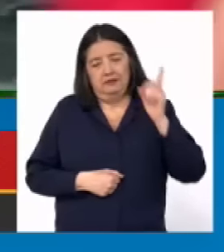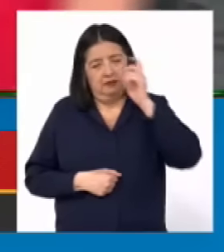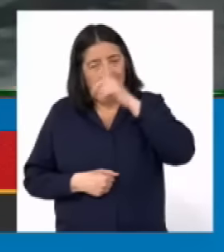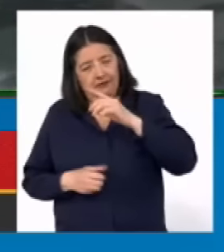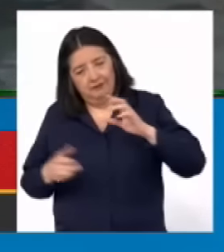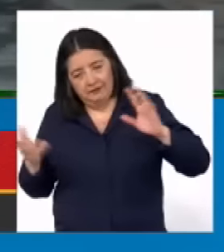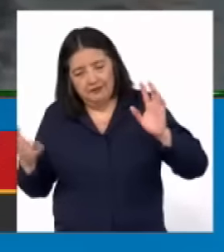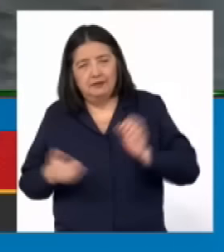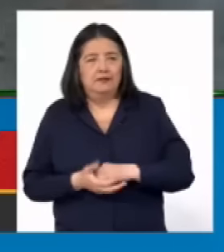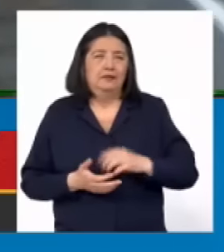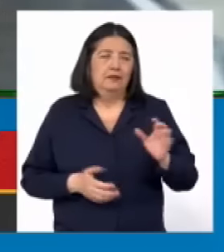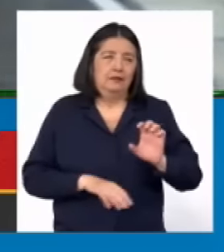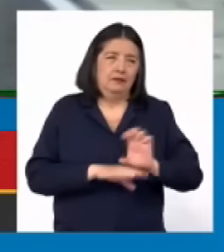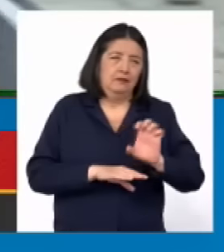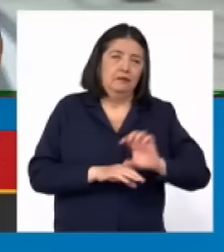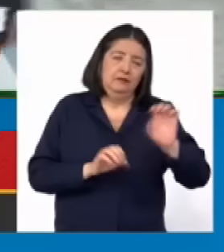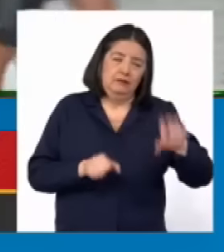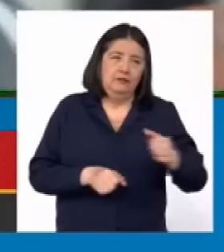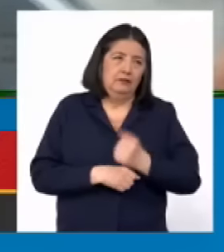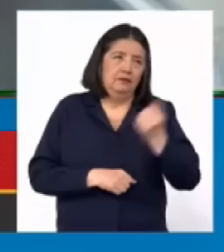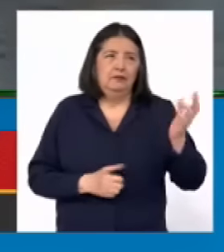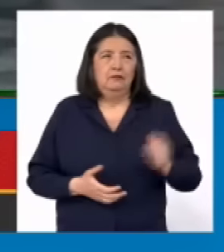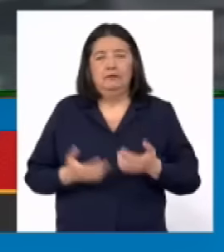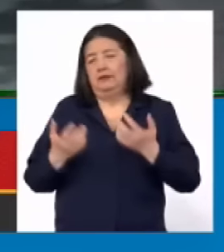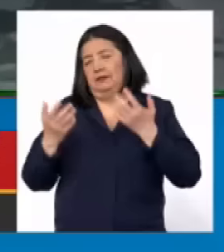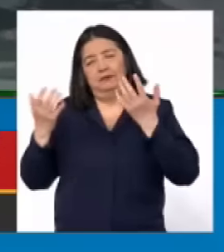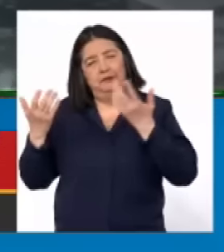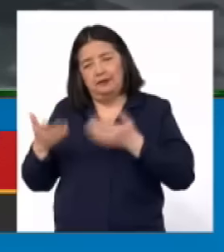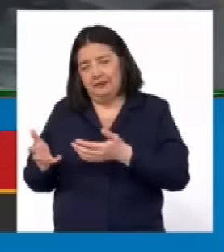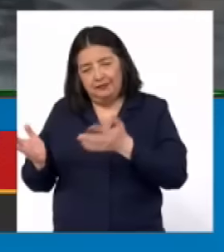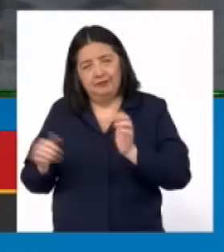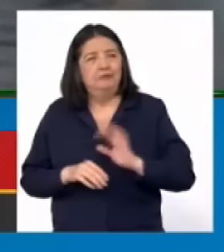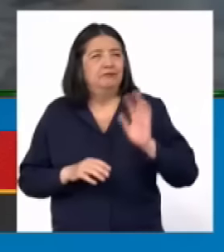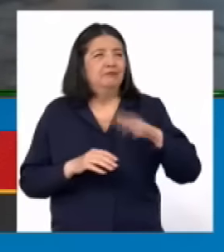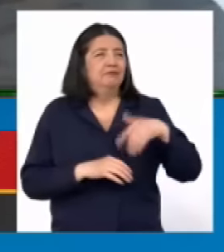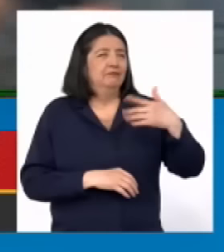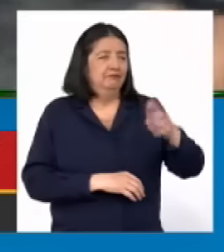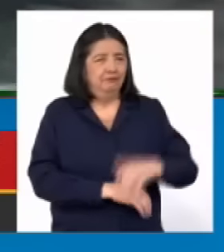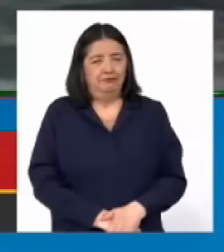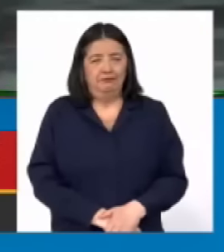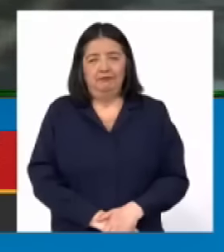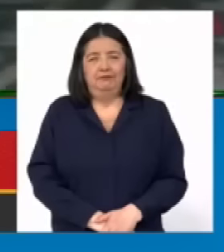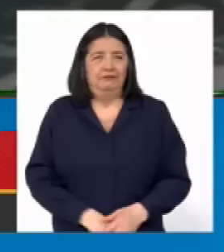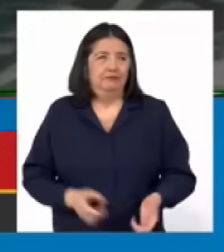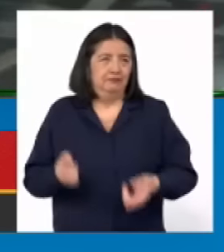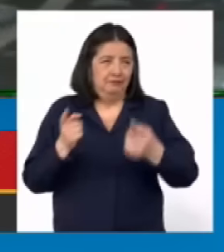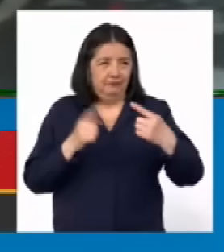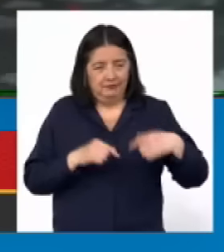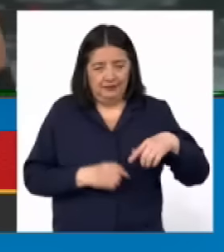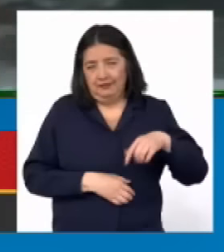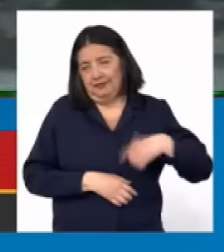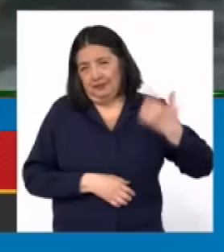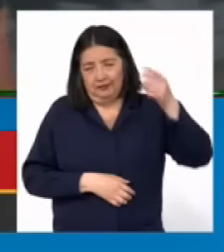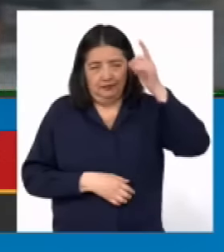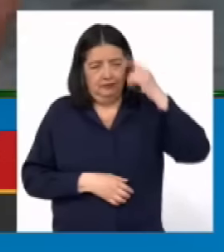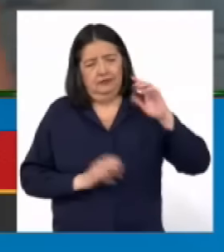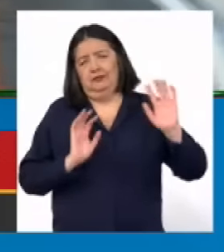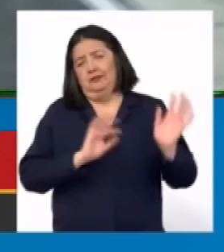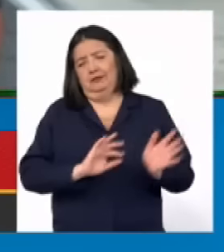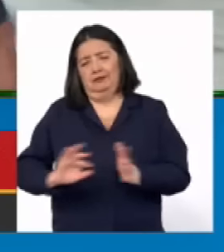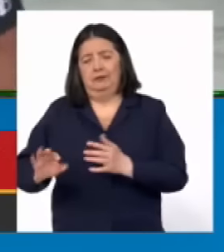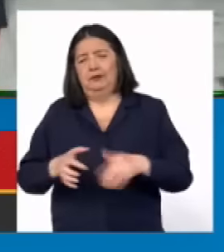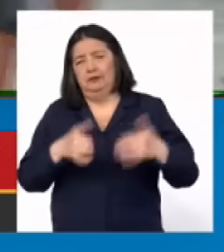difícil. Ecuador nos ganó, perdieron la apuesta. Lo que pasa es que luego vino Lore y dijo, dejémoslo